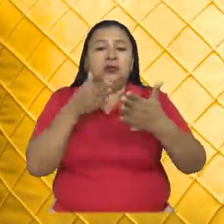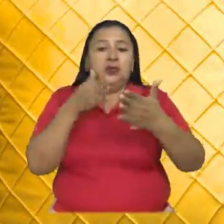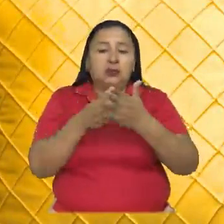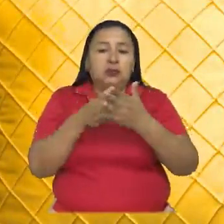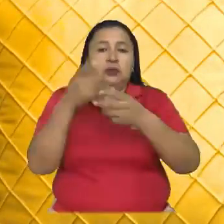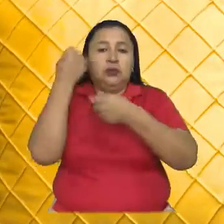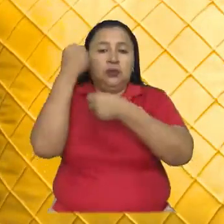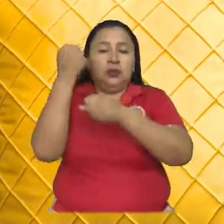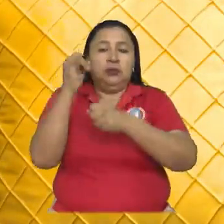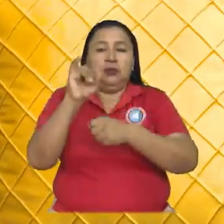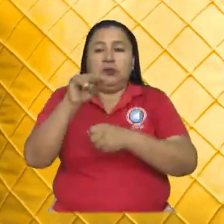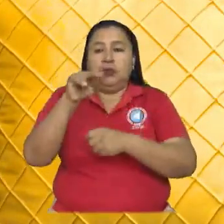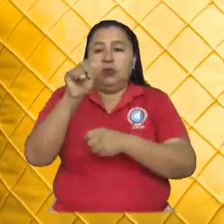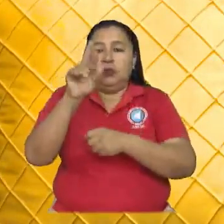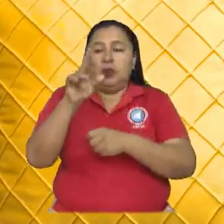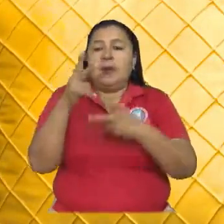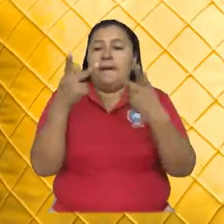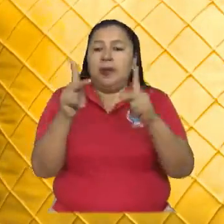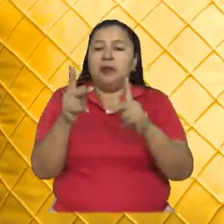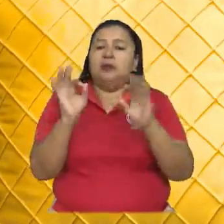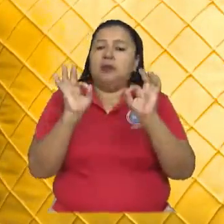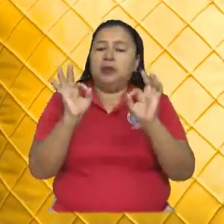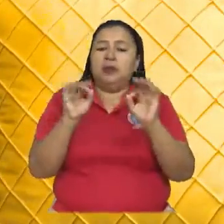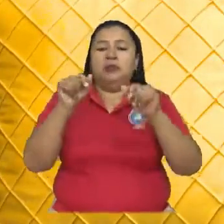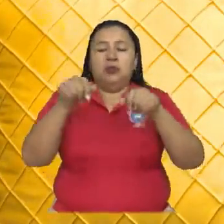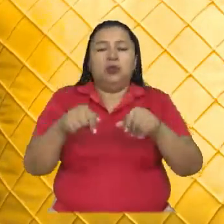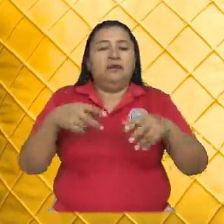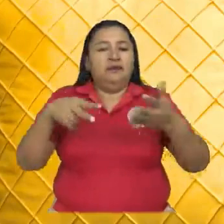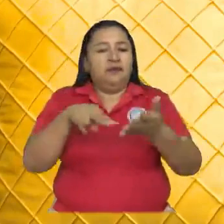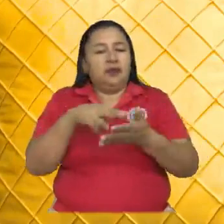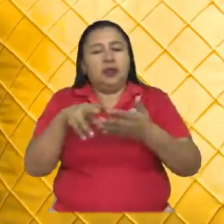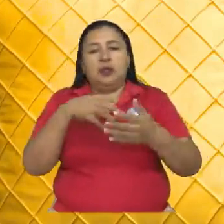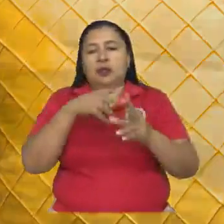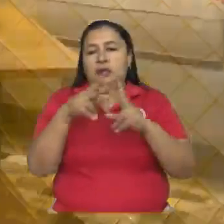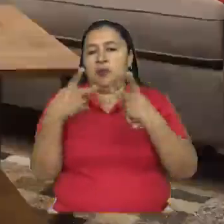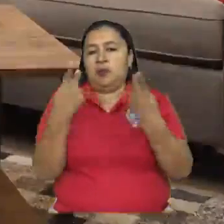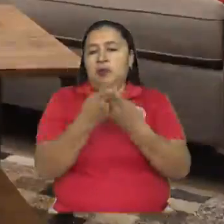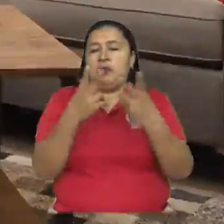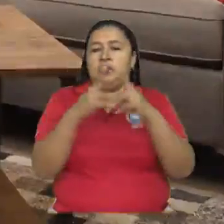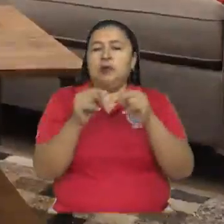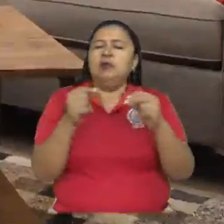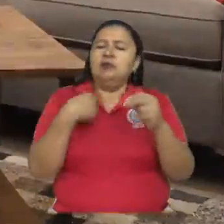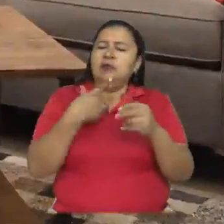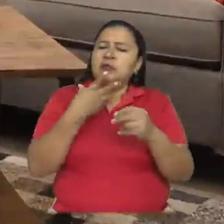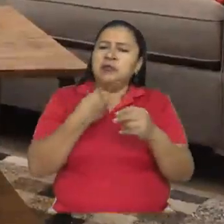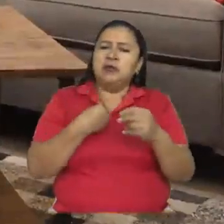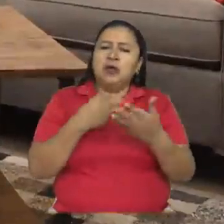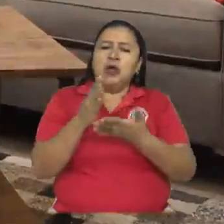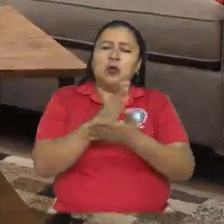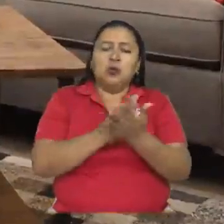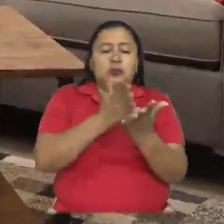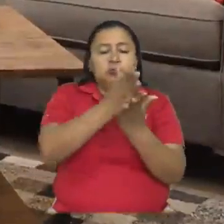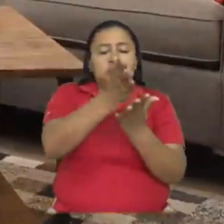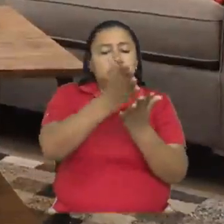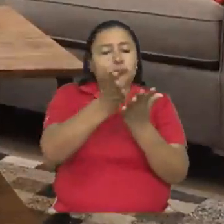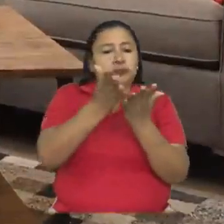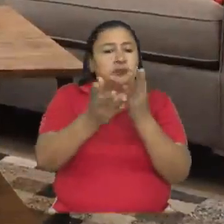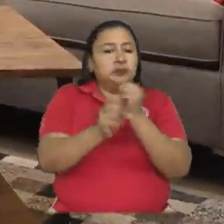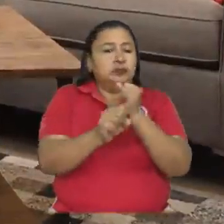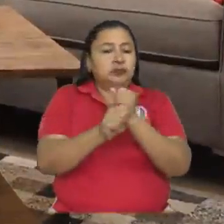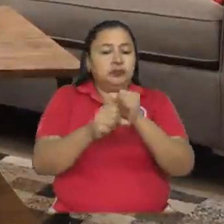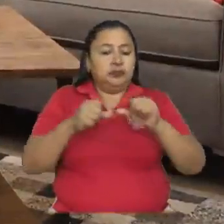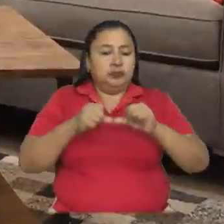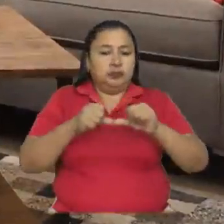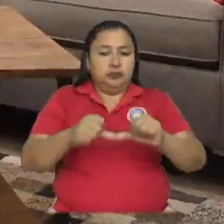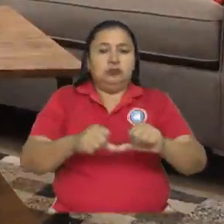Intur, pero bueno, también una fiesta del pueblo nicaragüense, conocer un poquito, si nos puede adelantar algunos de trabajo que van a continuarse desarrollando